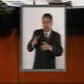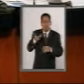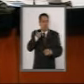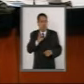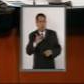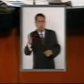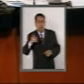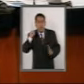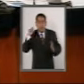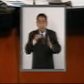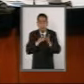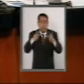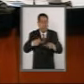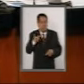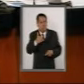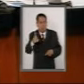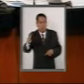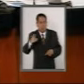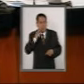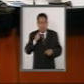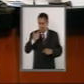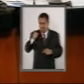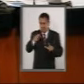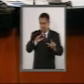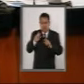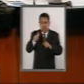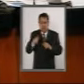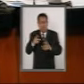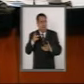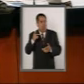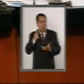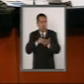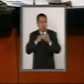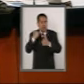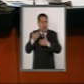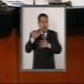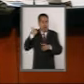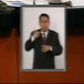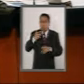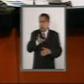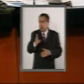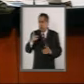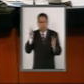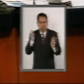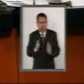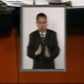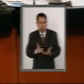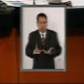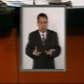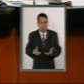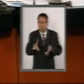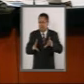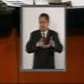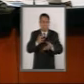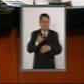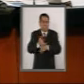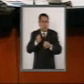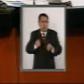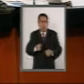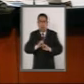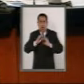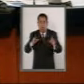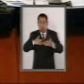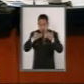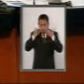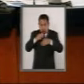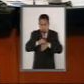a 1,000 y tantos trabajadores y hay solo 770 de los 2,000 y tantos que habían. Claro que van a estar en condiciones inseguras y eso me